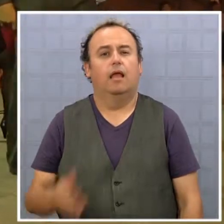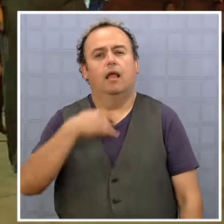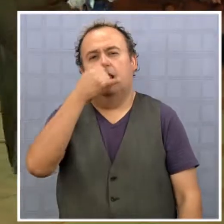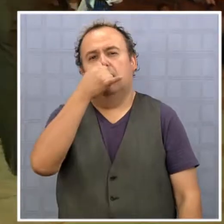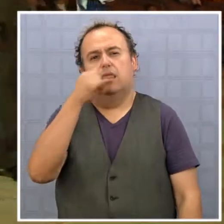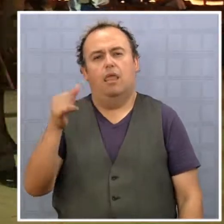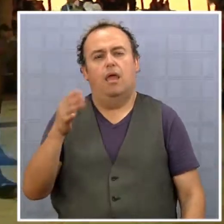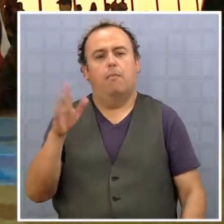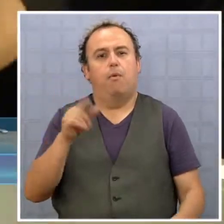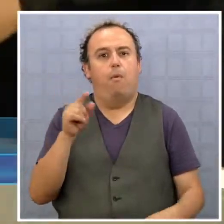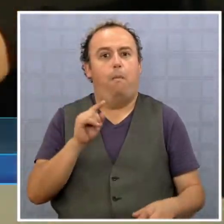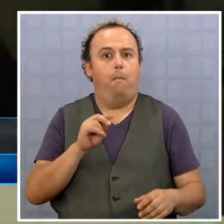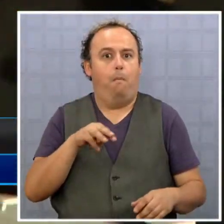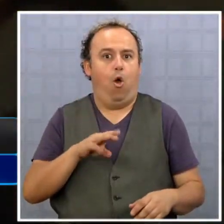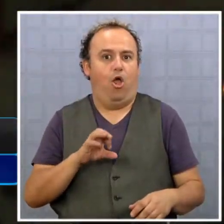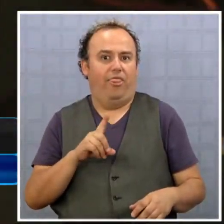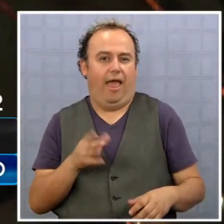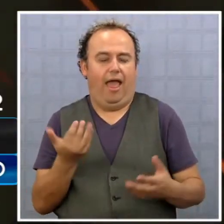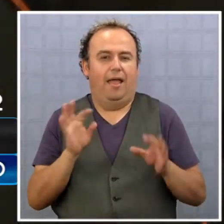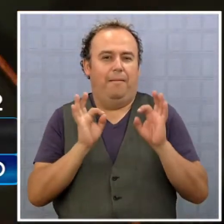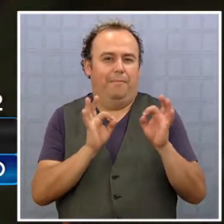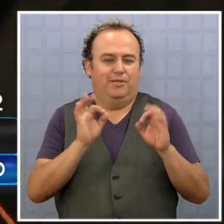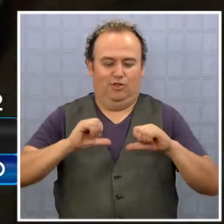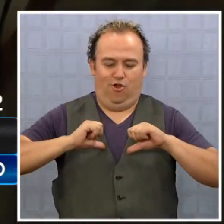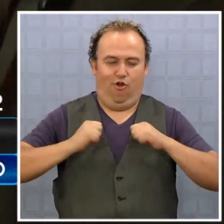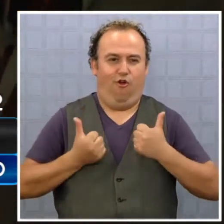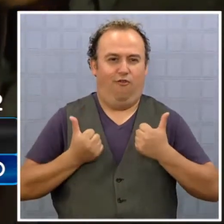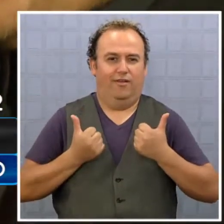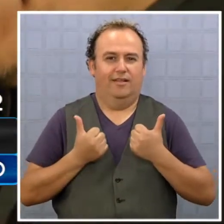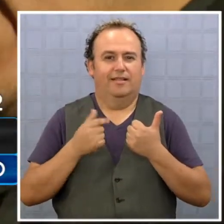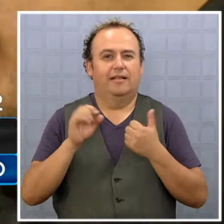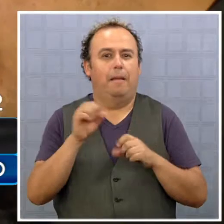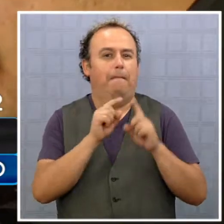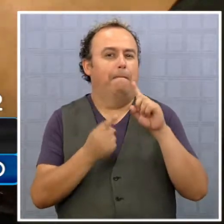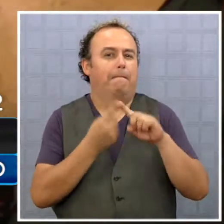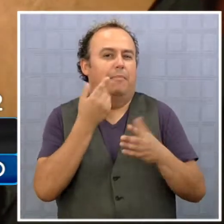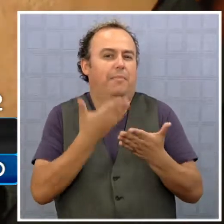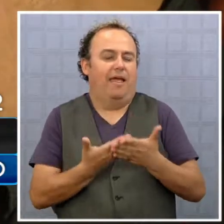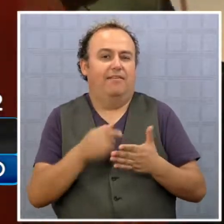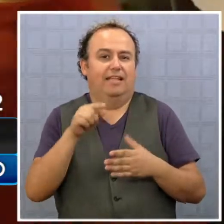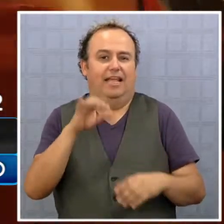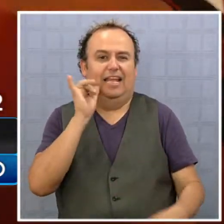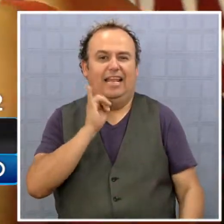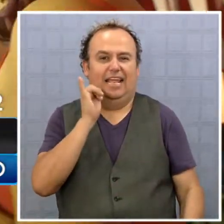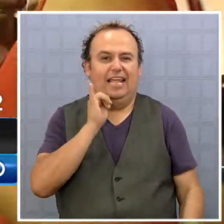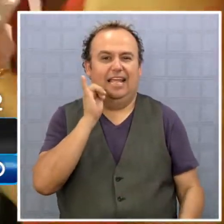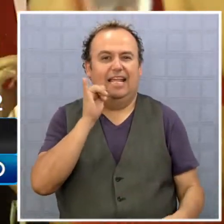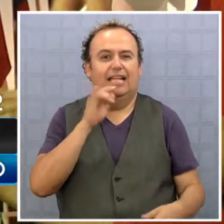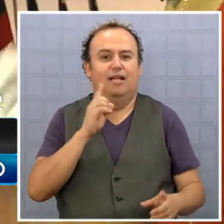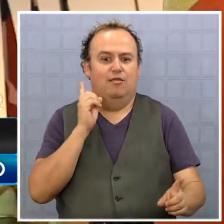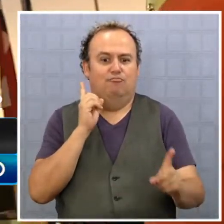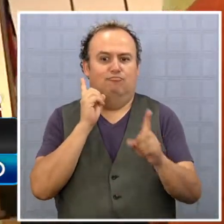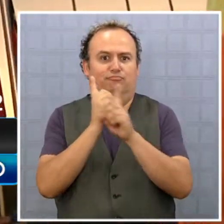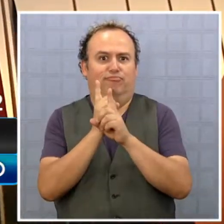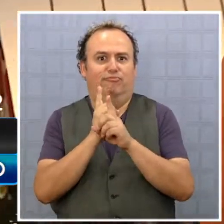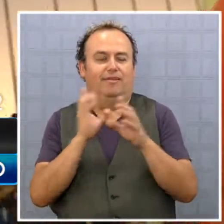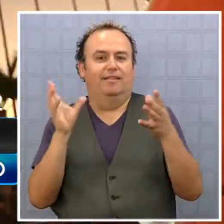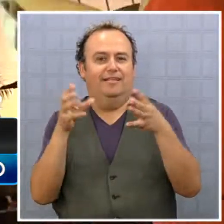hace tiempo que está de moda, en especial entre los jóvenes, y por primera vez en Iquique se realizó un